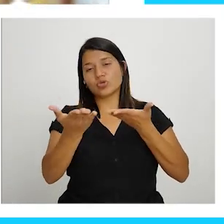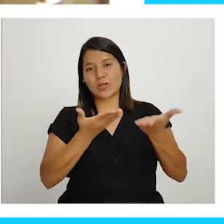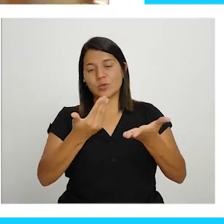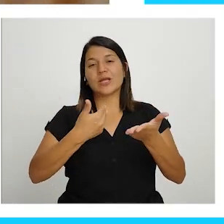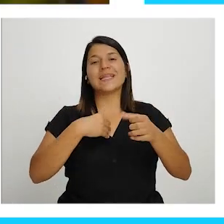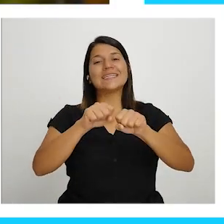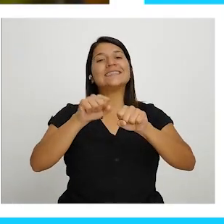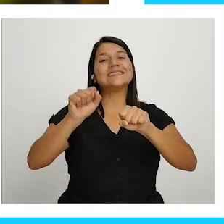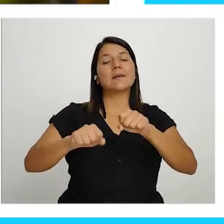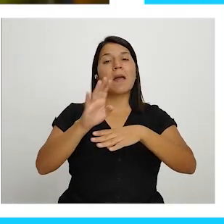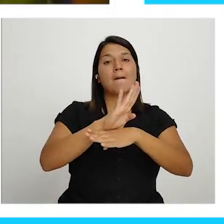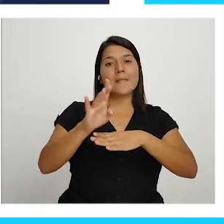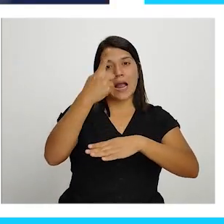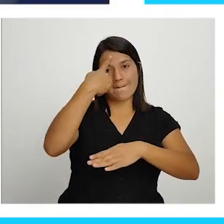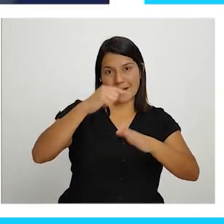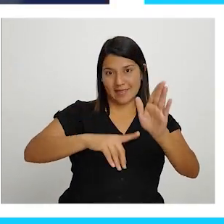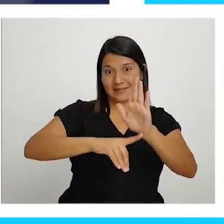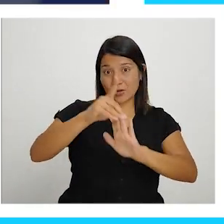tiene